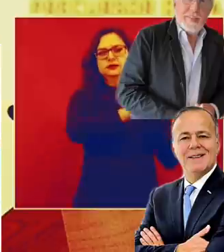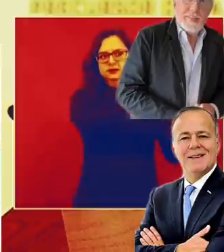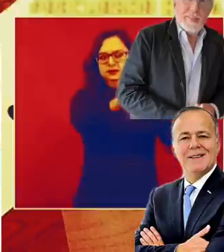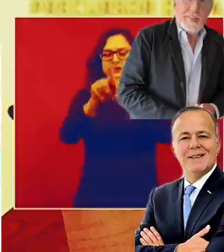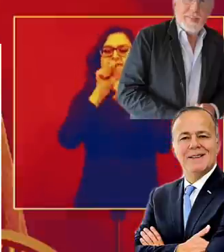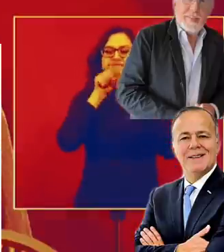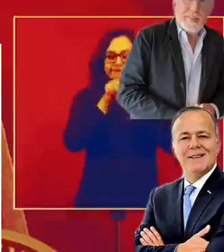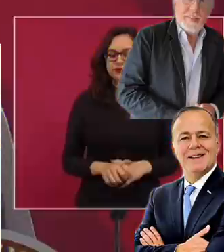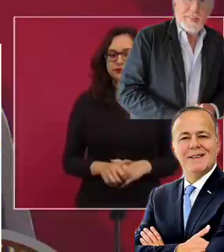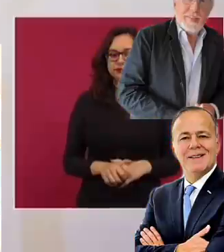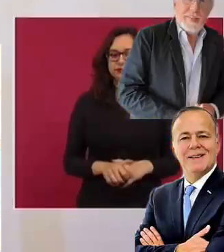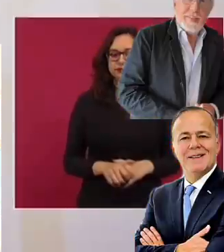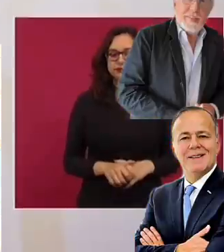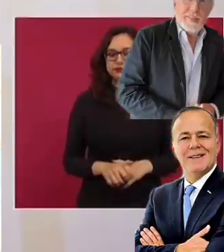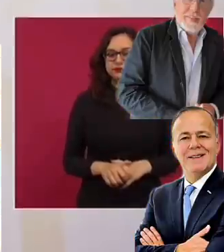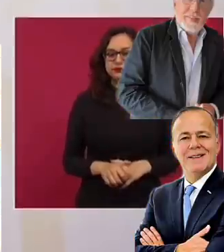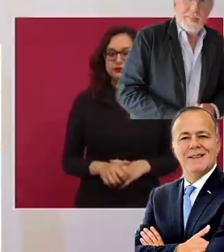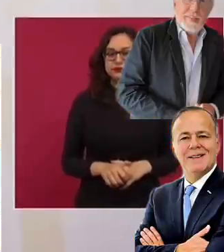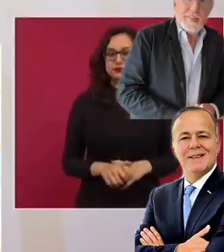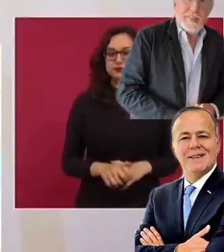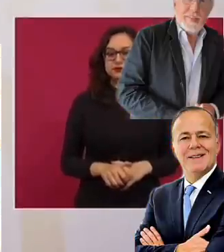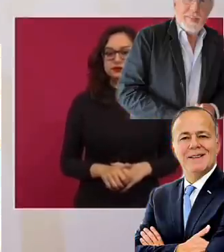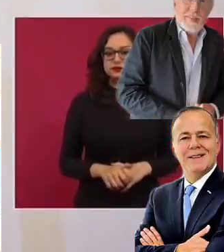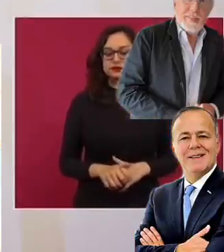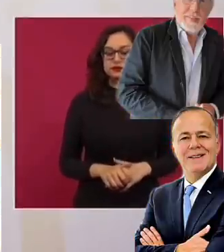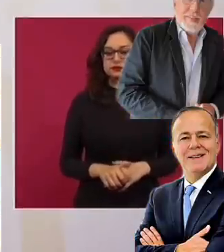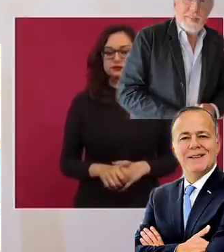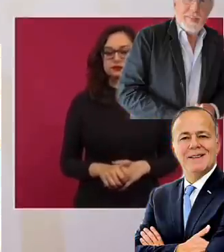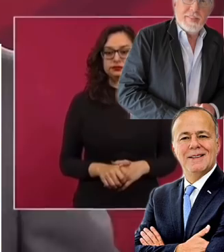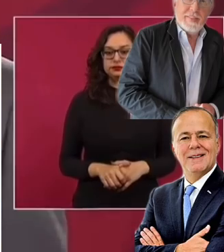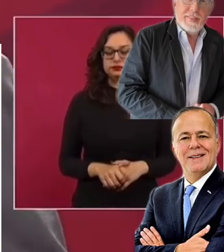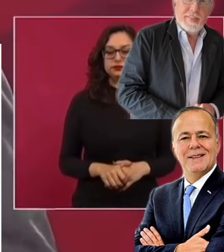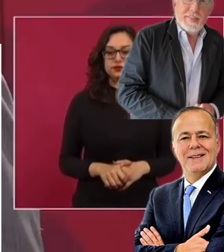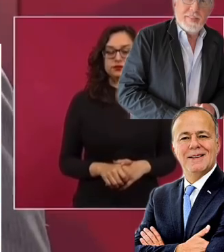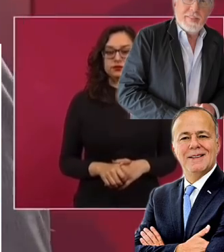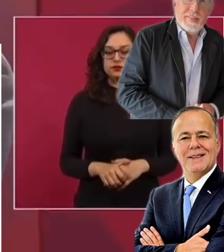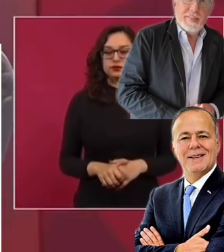otros. ¿Y quién les paga? Porque muchos